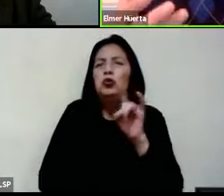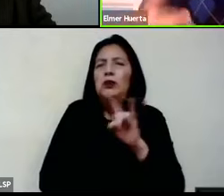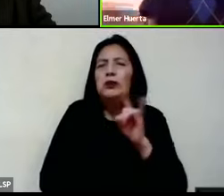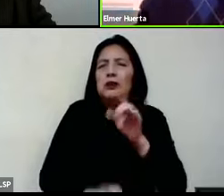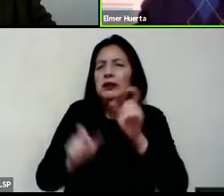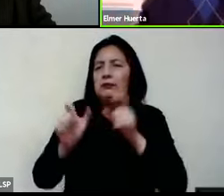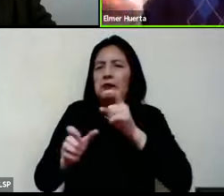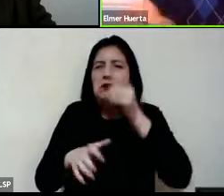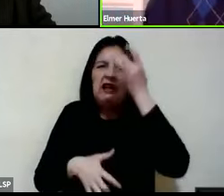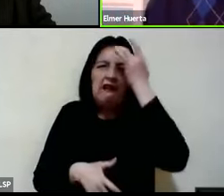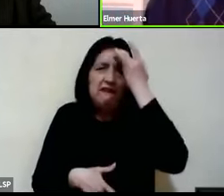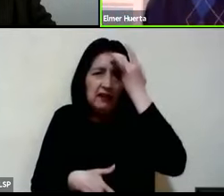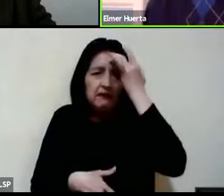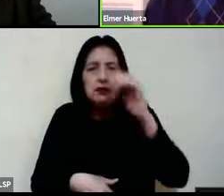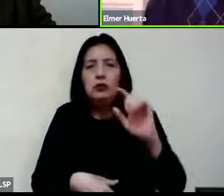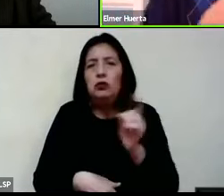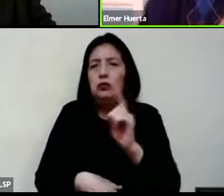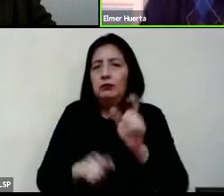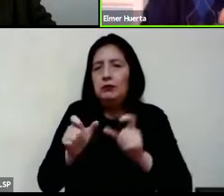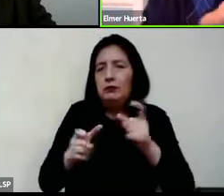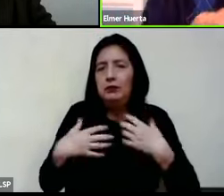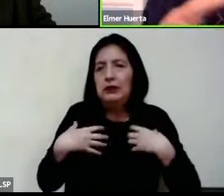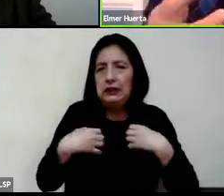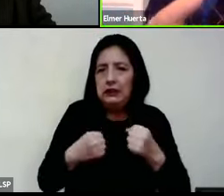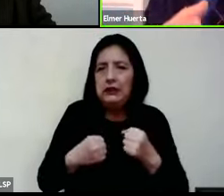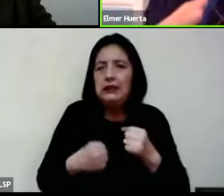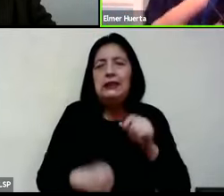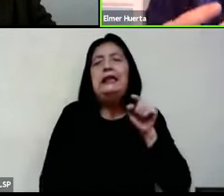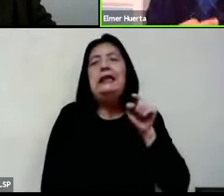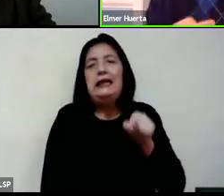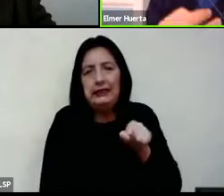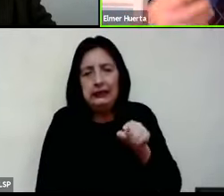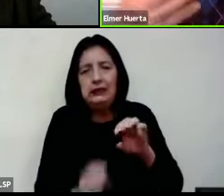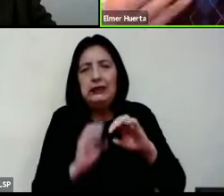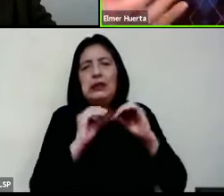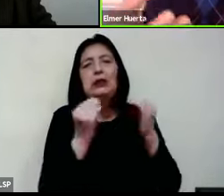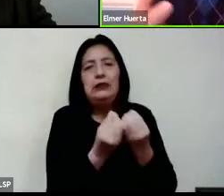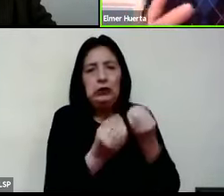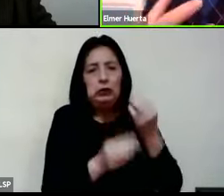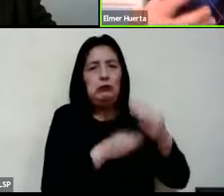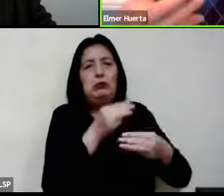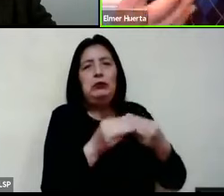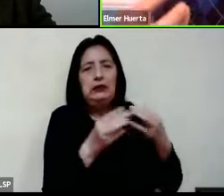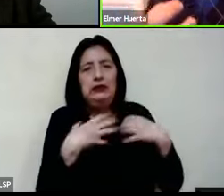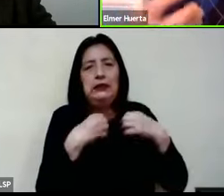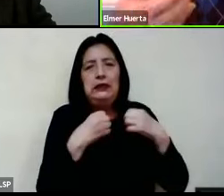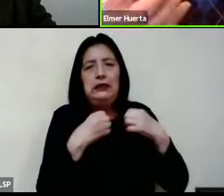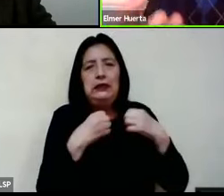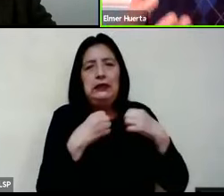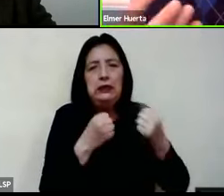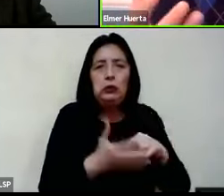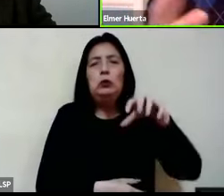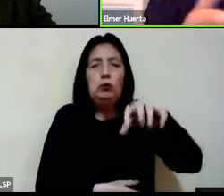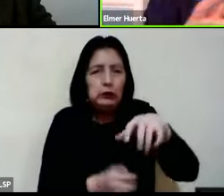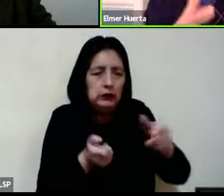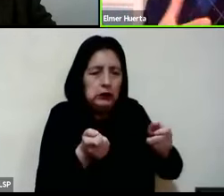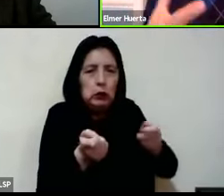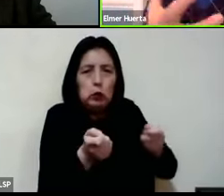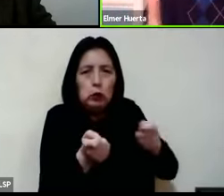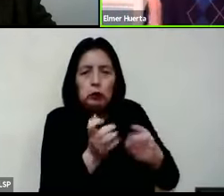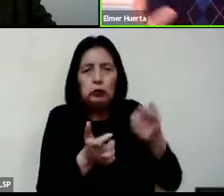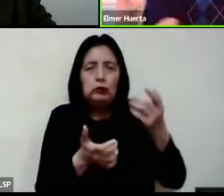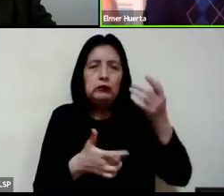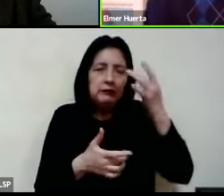personas enfermas, no por las personas sanas. Y eso la Organización Mundial de la Salud, los Centros para el Control y Prevención de